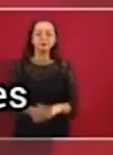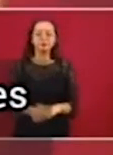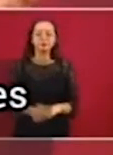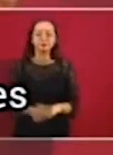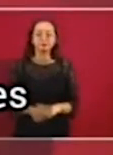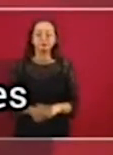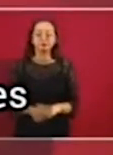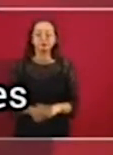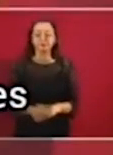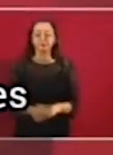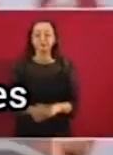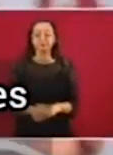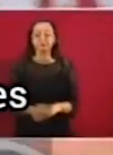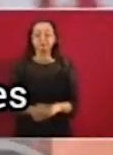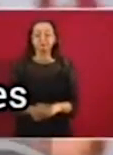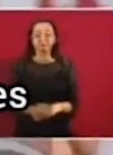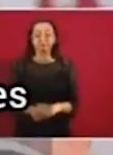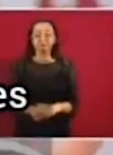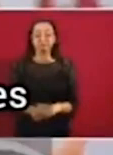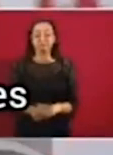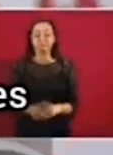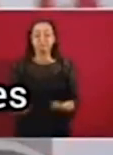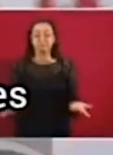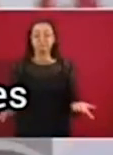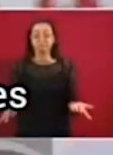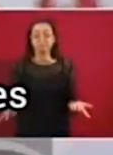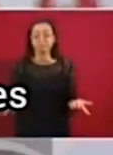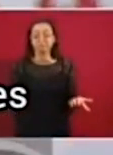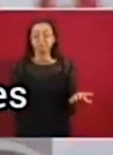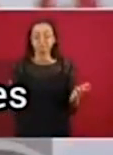Que además los veo